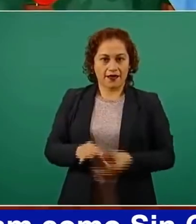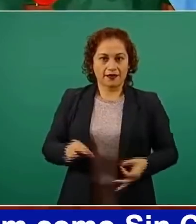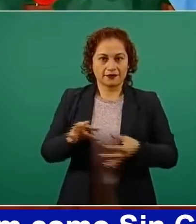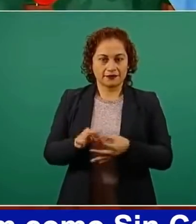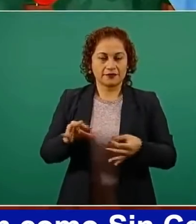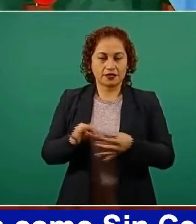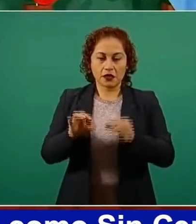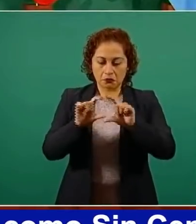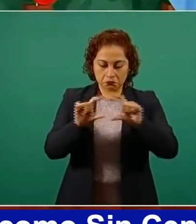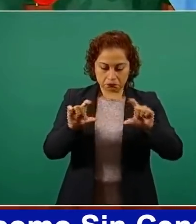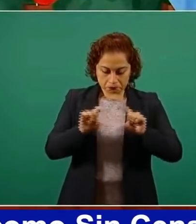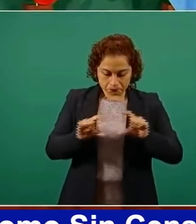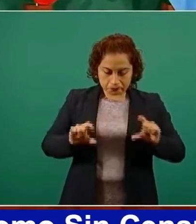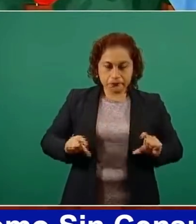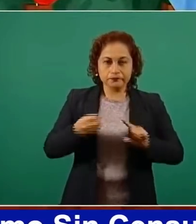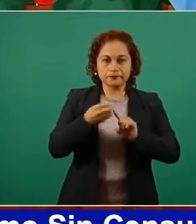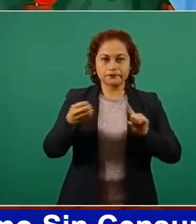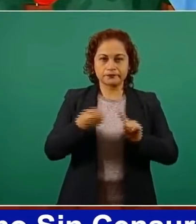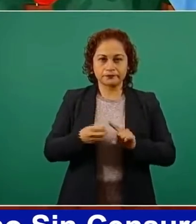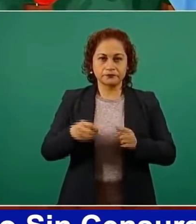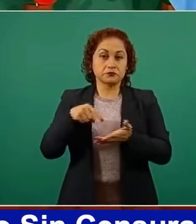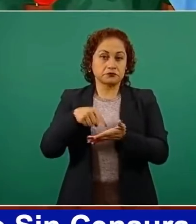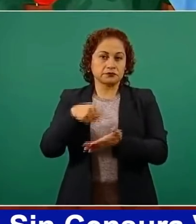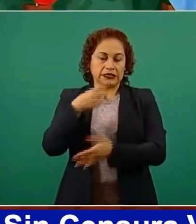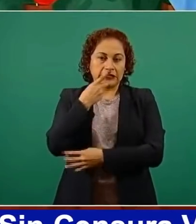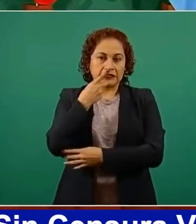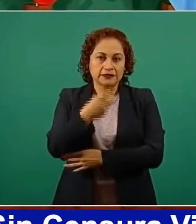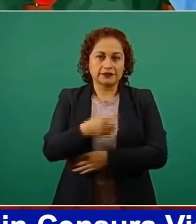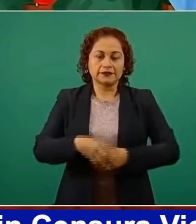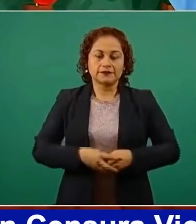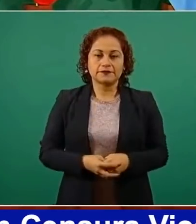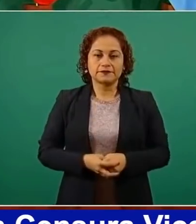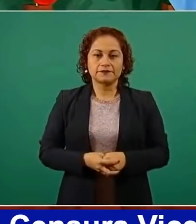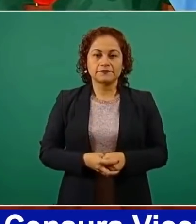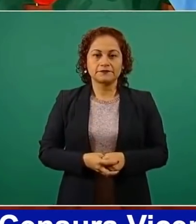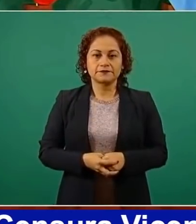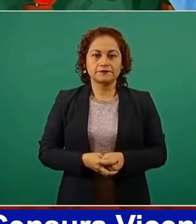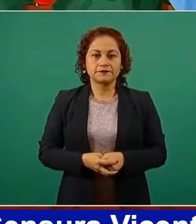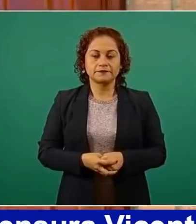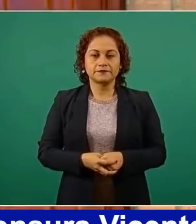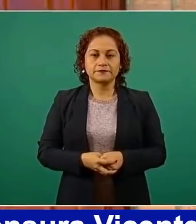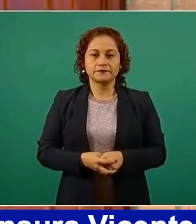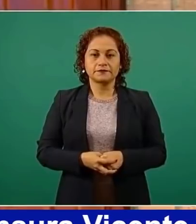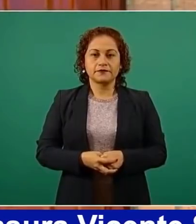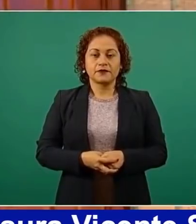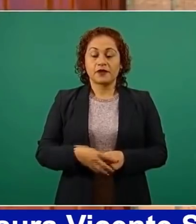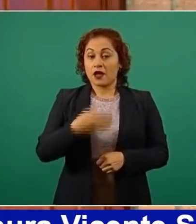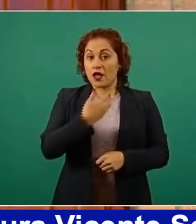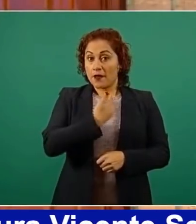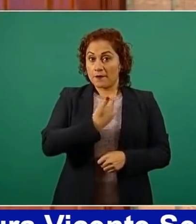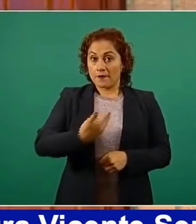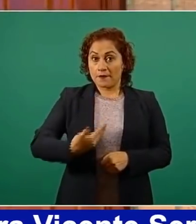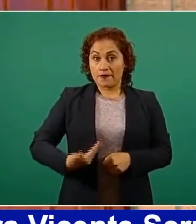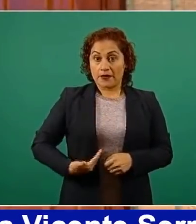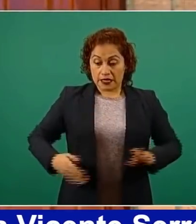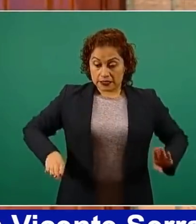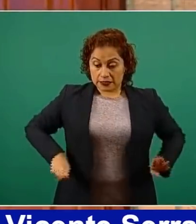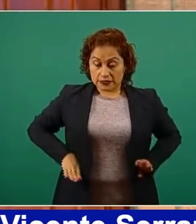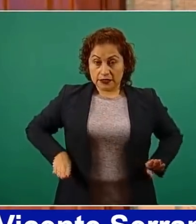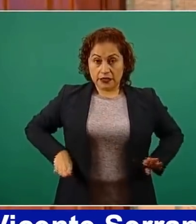haciendo evidente, dice, el contraste de un presidente demócrata que